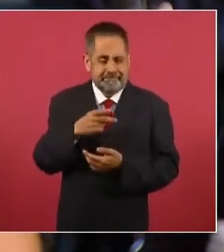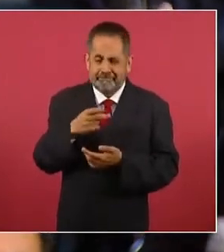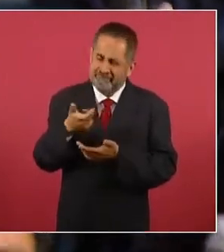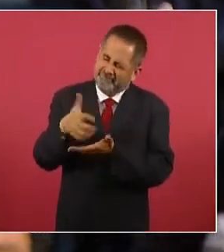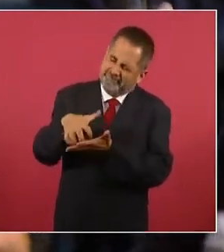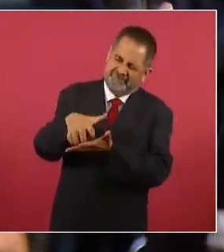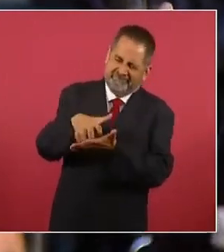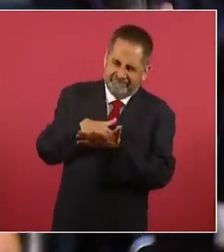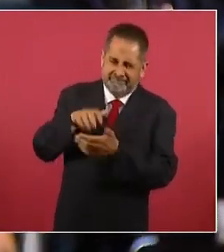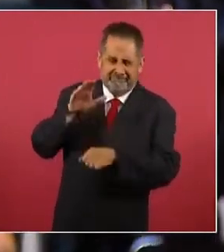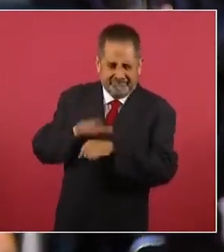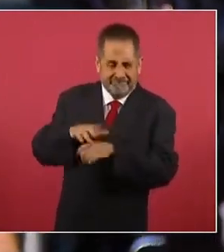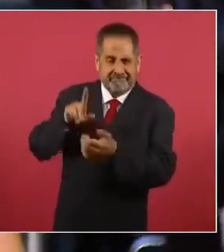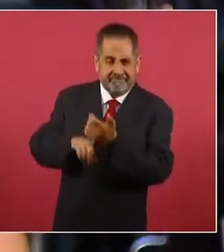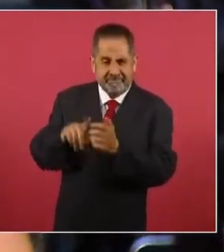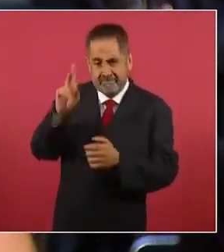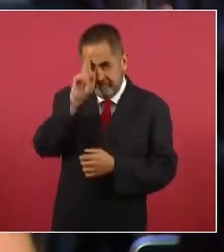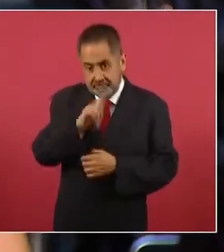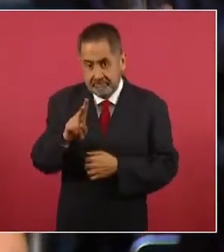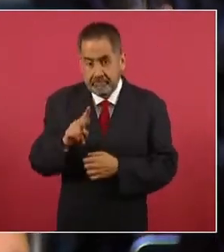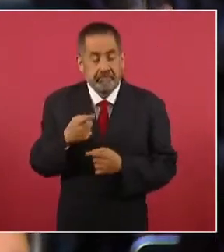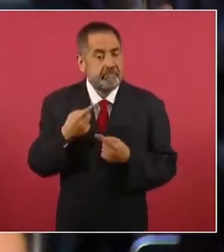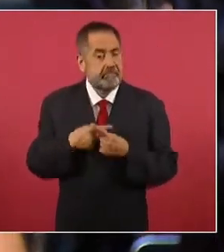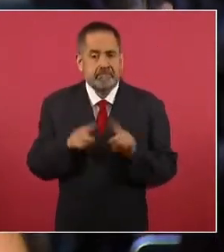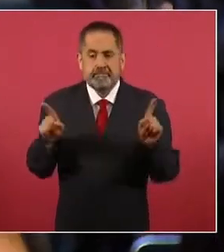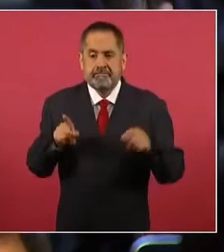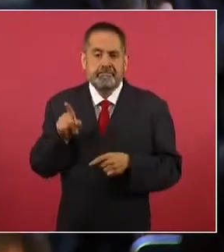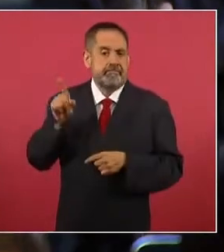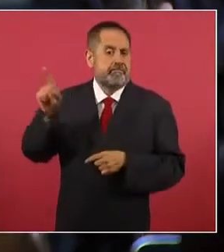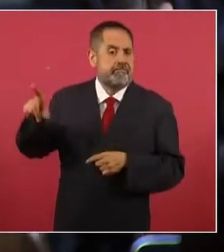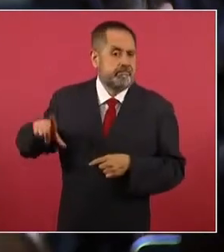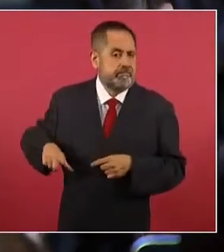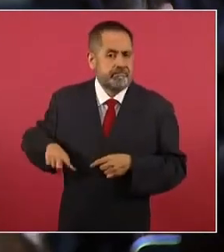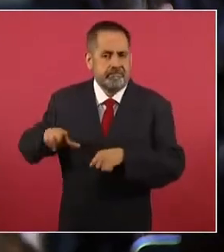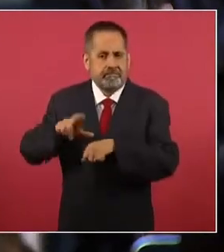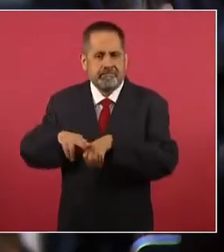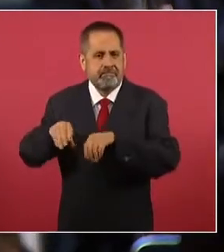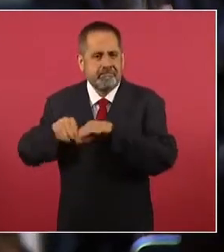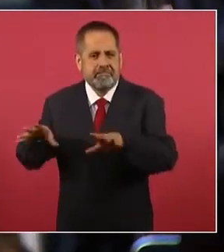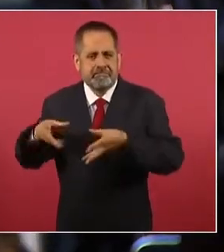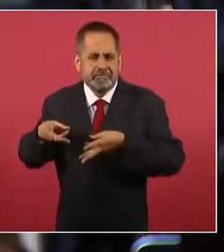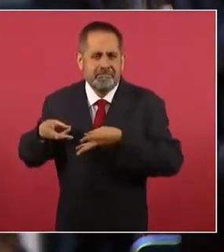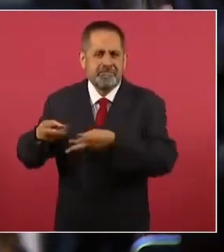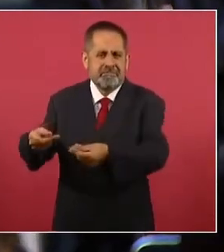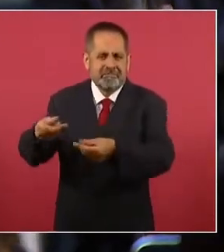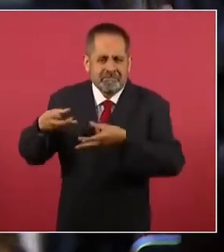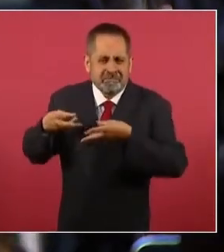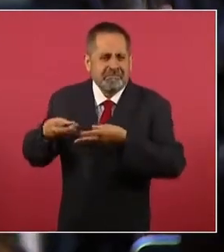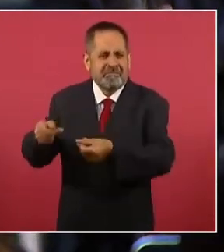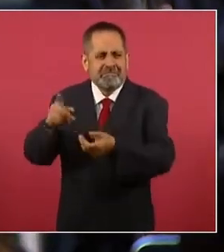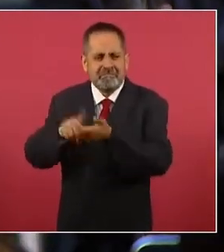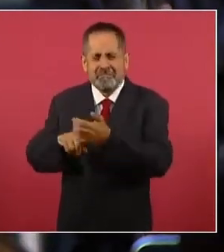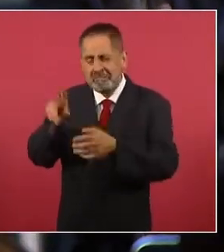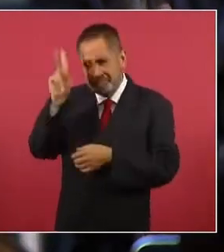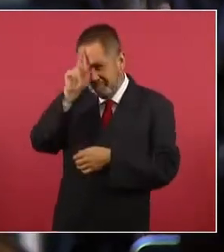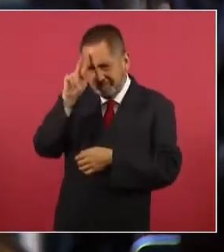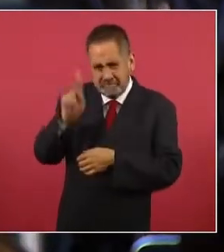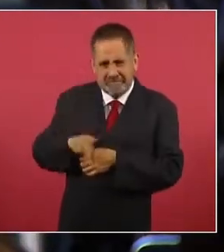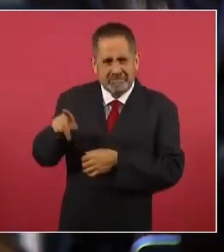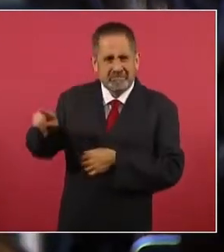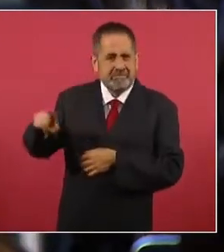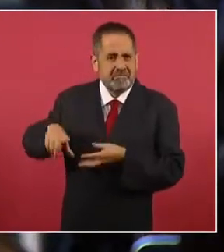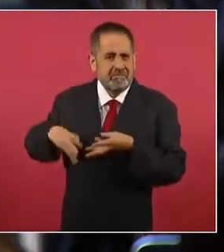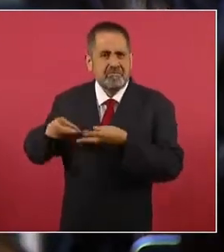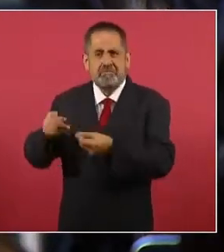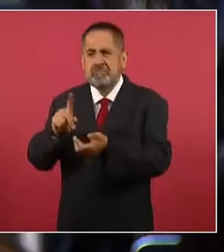actual gobierno en el estado de Oaxaca es totalmente lo contrario, señor gobernador. Se han gastado cantidades excesivas en la publicidad de